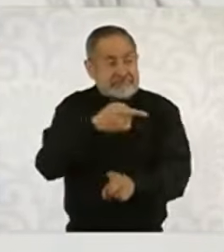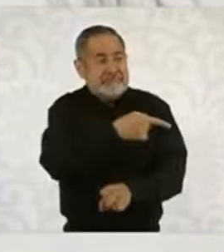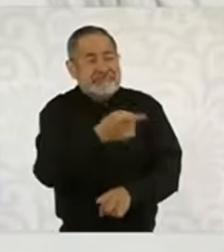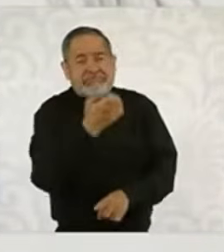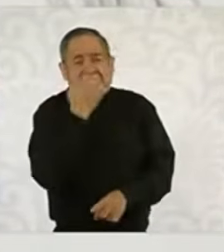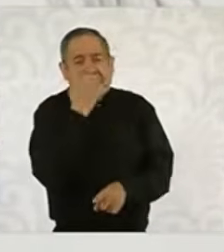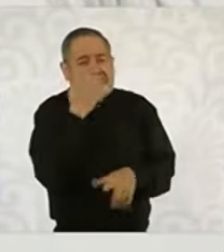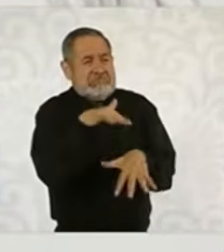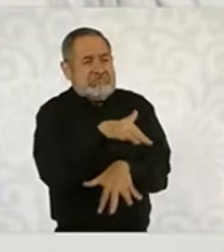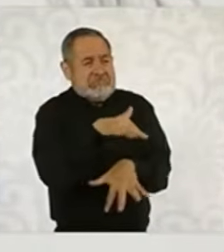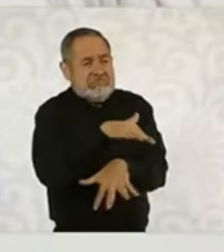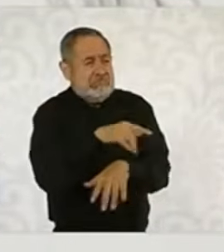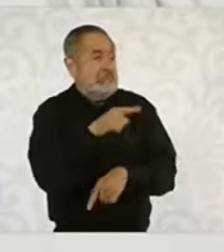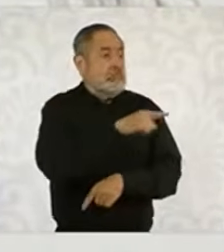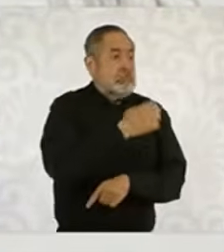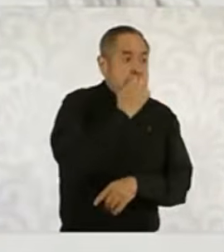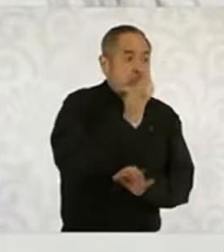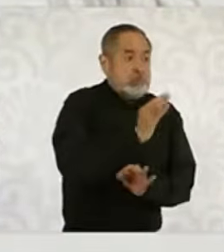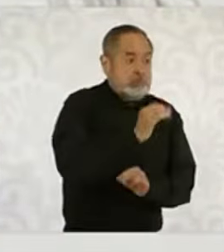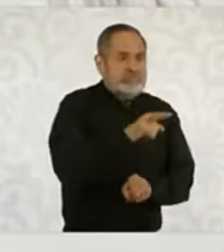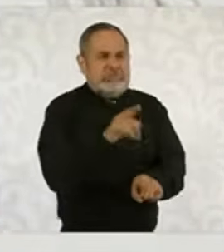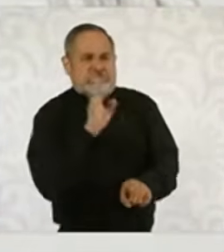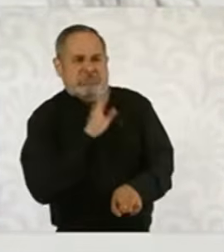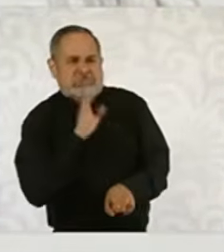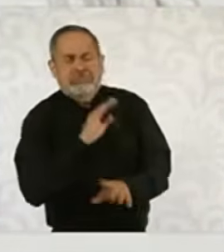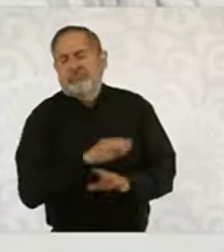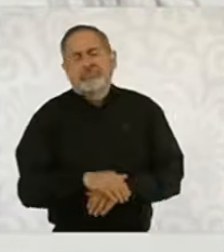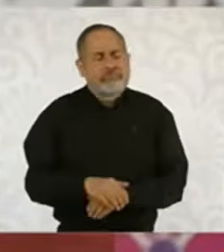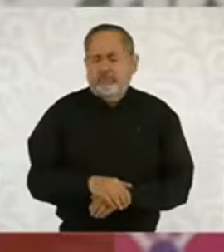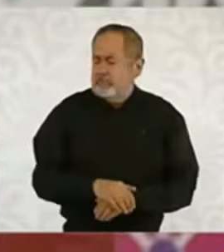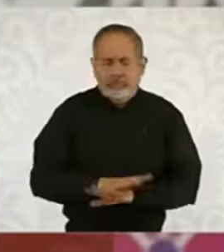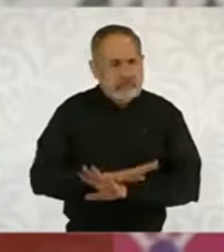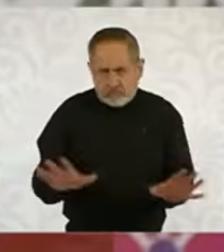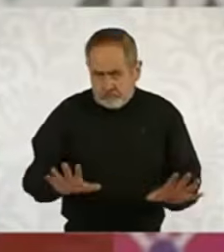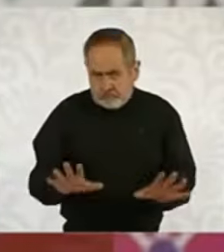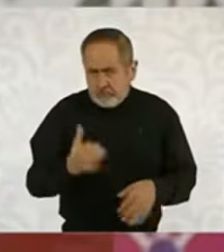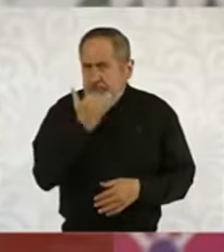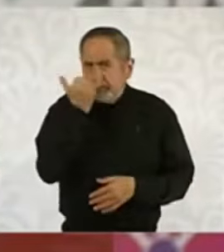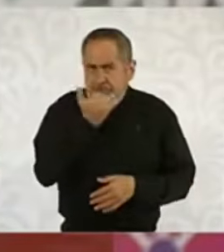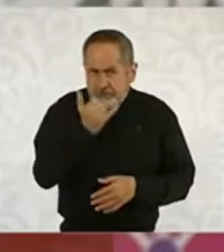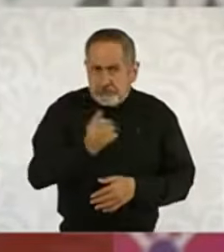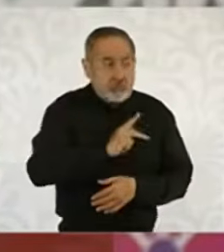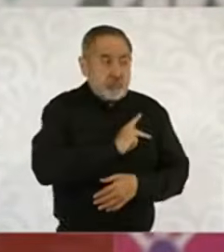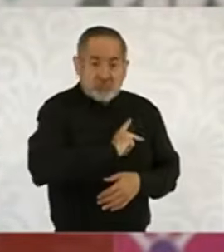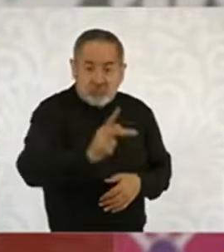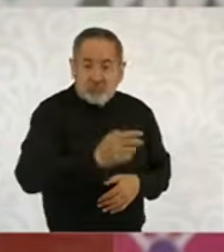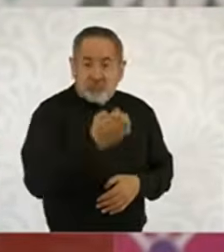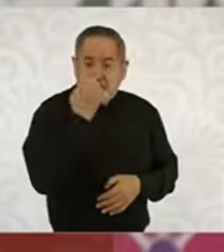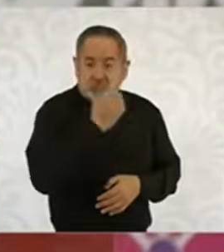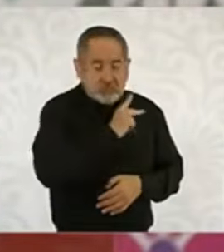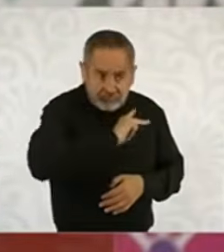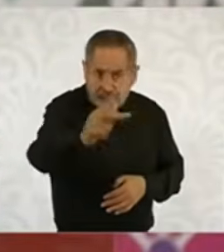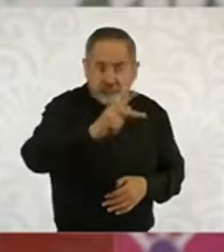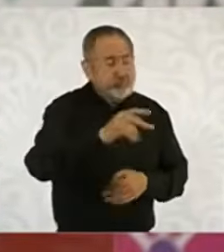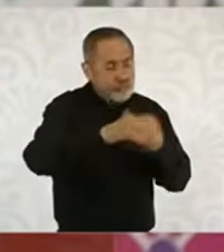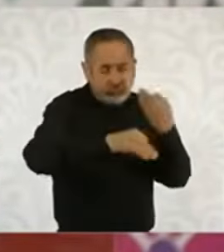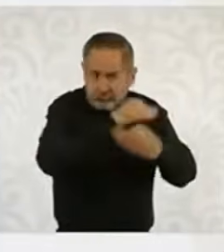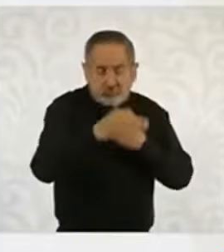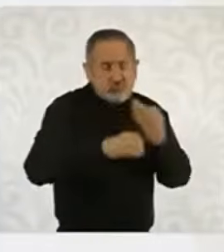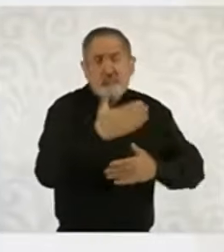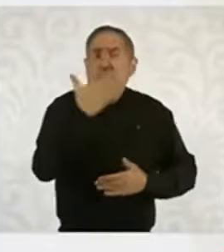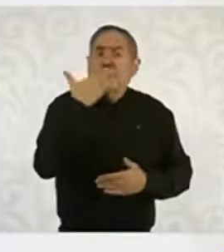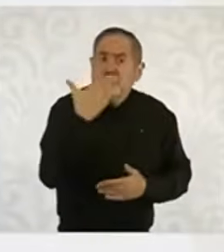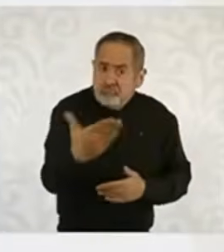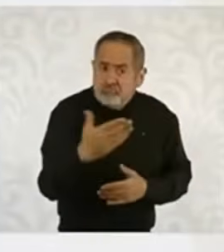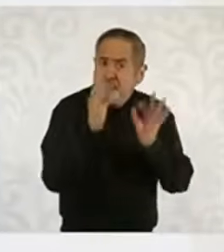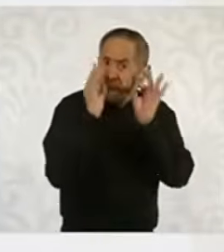escuelas es incorrecta. Todas las escuelas son buenas y todas tenemos que mejorarlas. Eso es lo